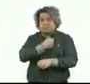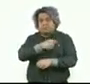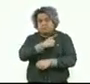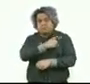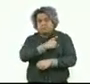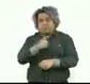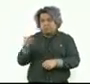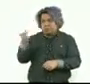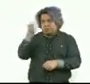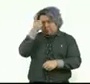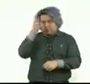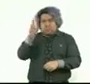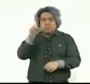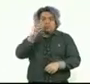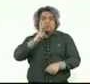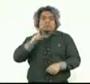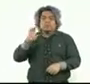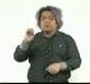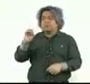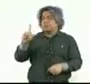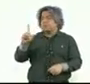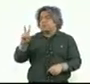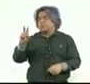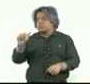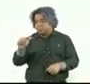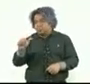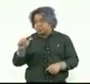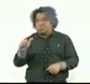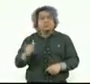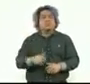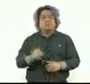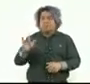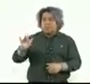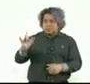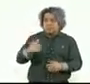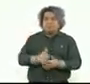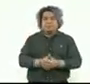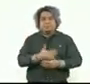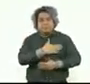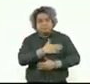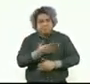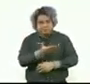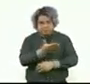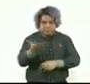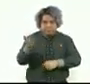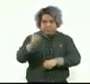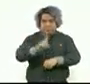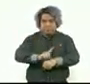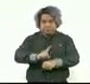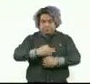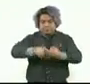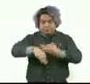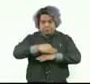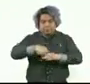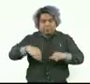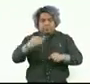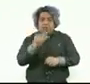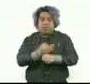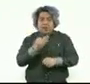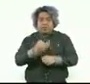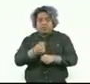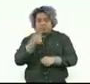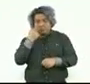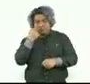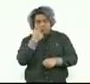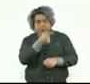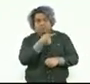Arellano. Gracias. Buenos días a todos y a todas. Pues como pueden ver, y ahora seguramente los medios pueden